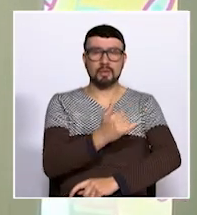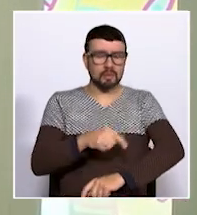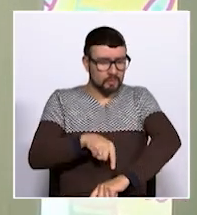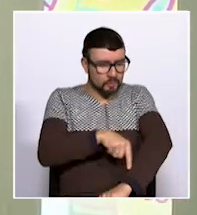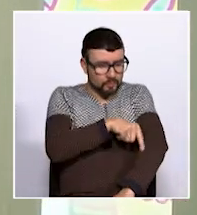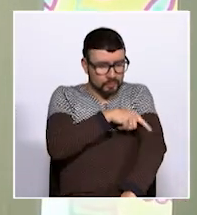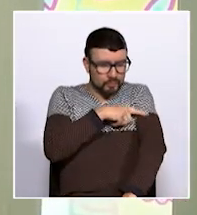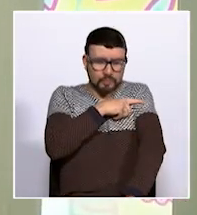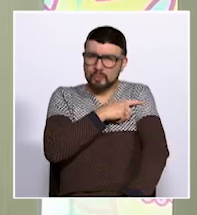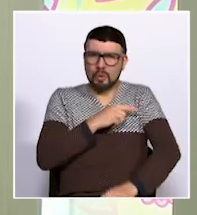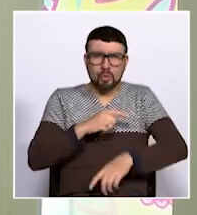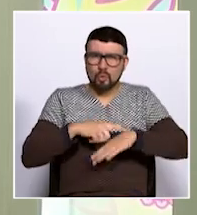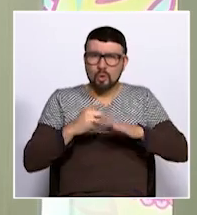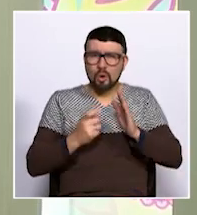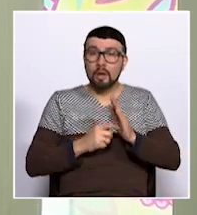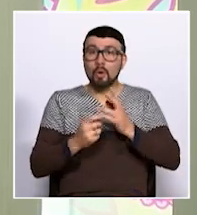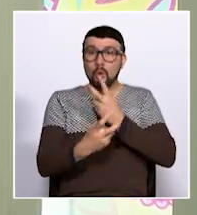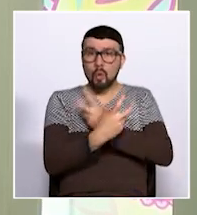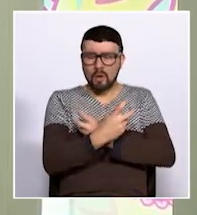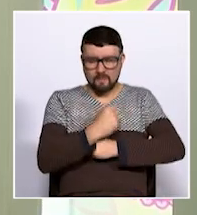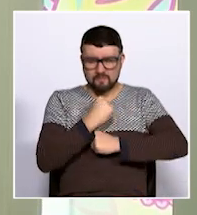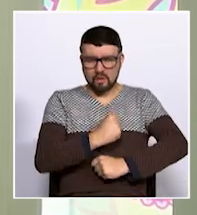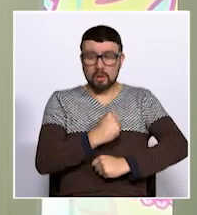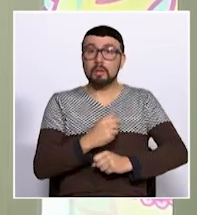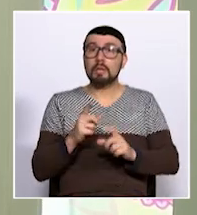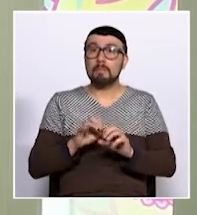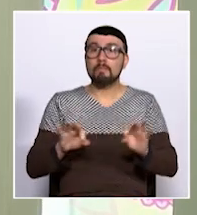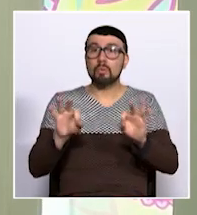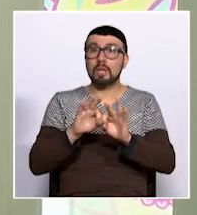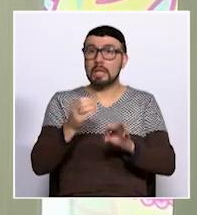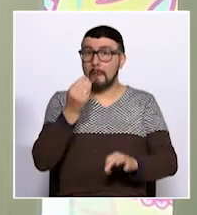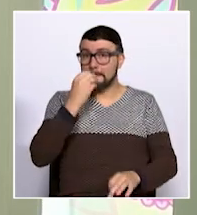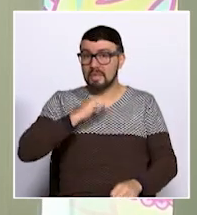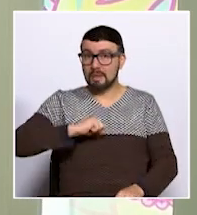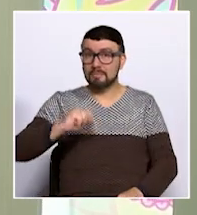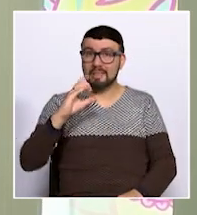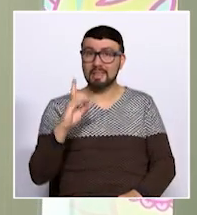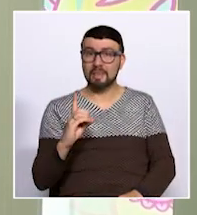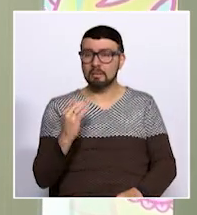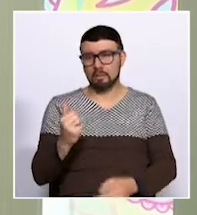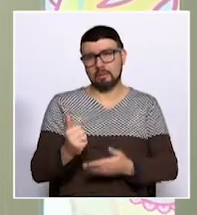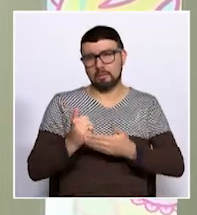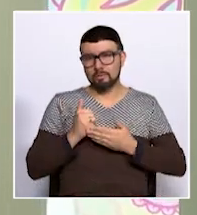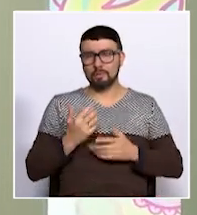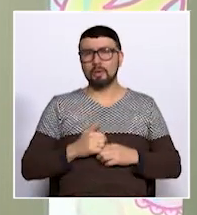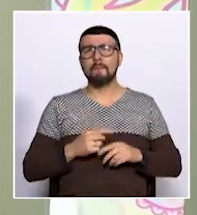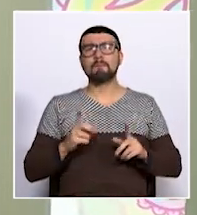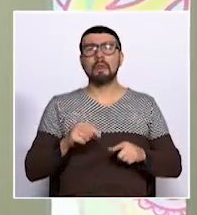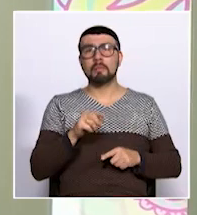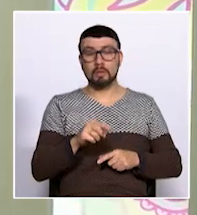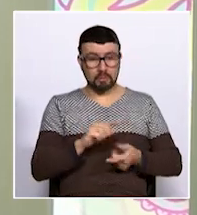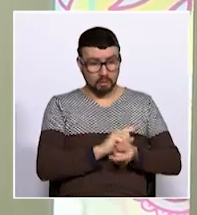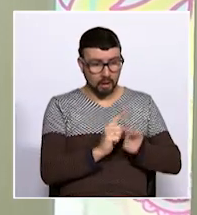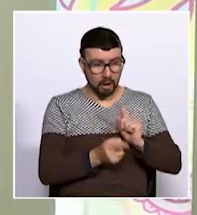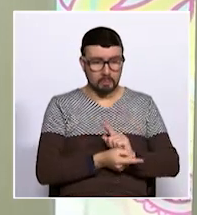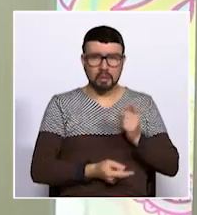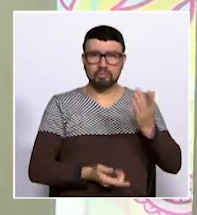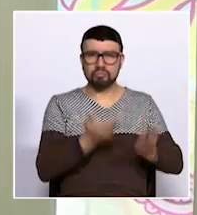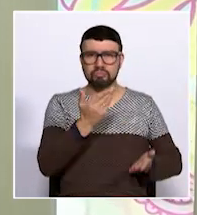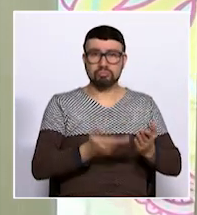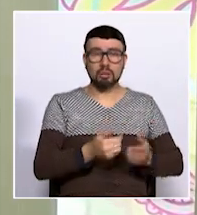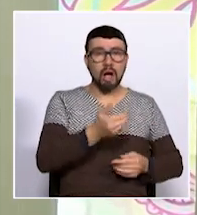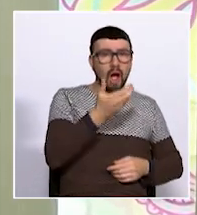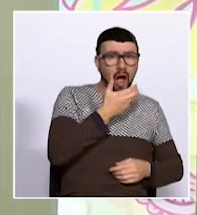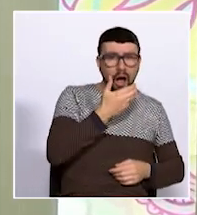ligamentos, nuestros propios huesos, la importancia de la vitamina D, de cómo el cambio de temperatura nos ayuda también a manejar el